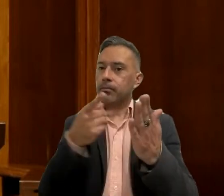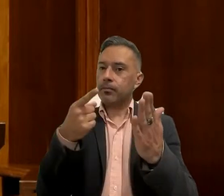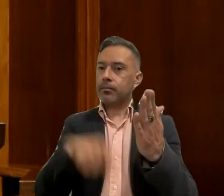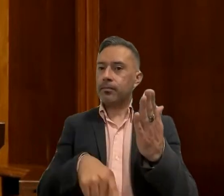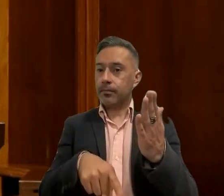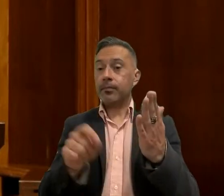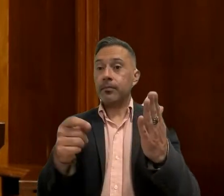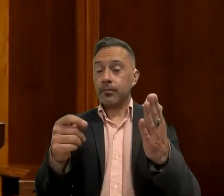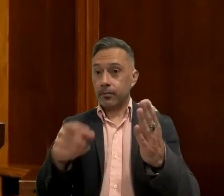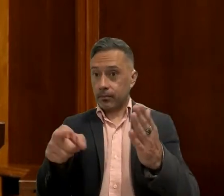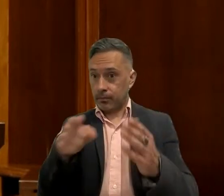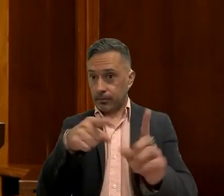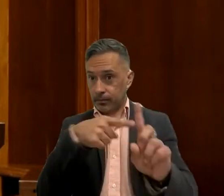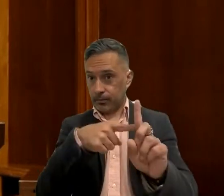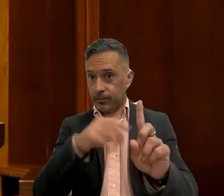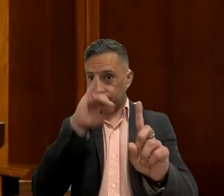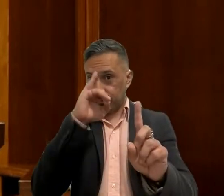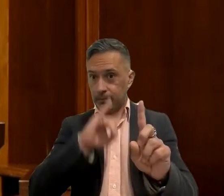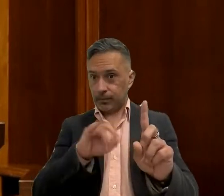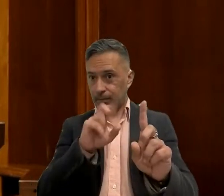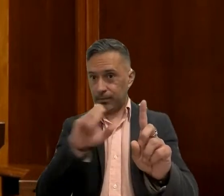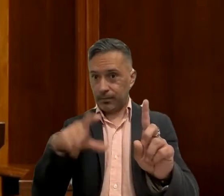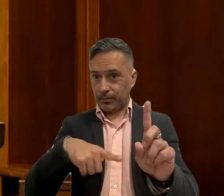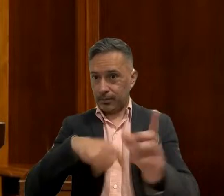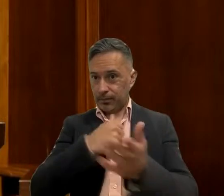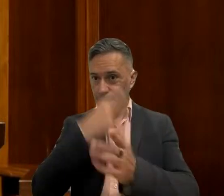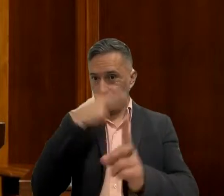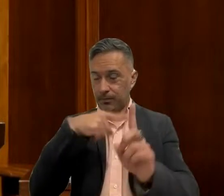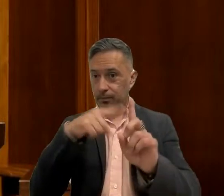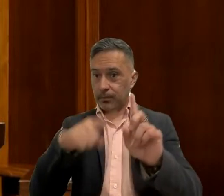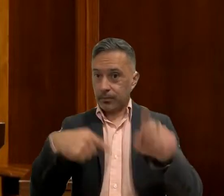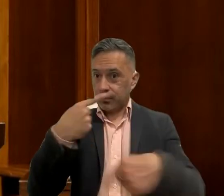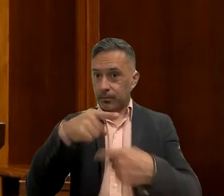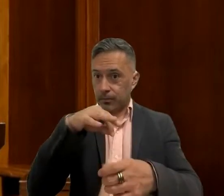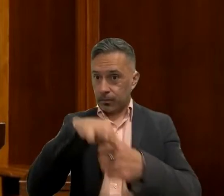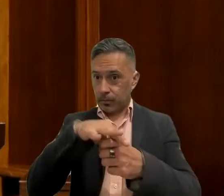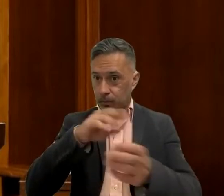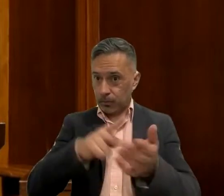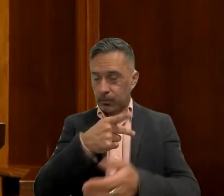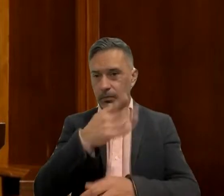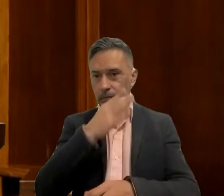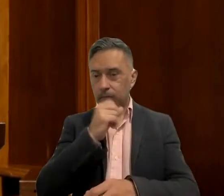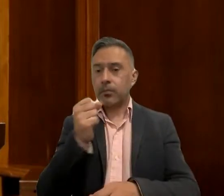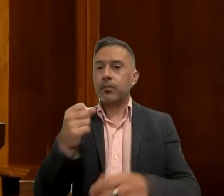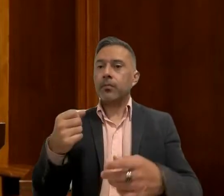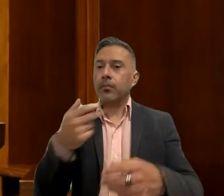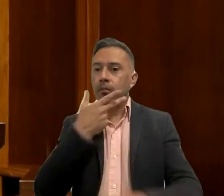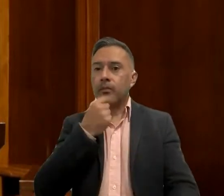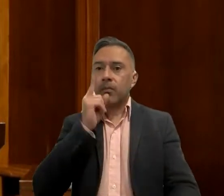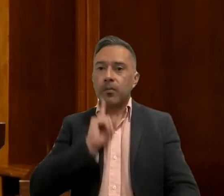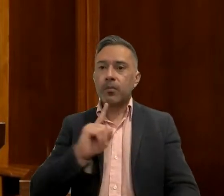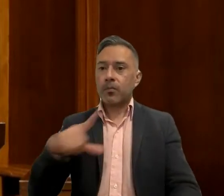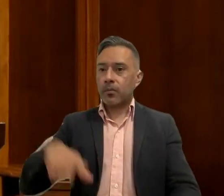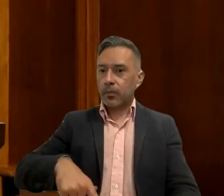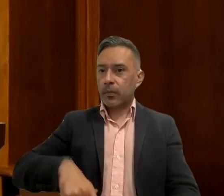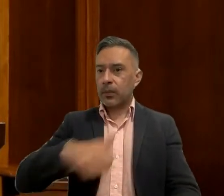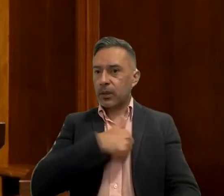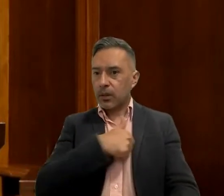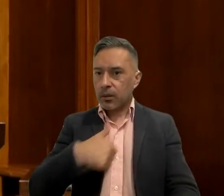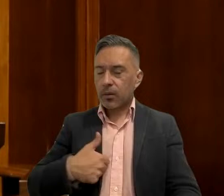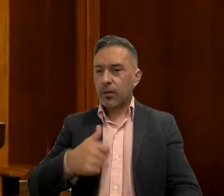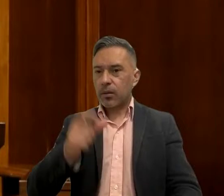de la reelección consecutiva para el mismo cargo de personas, alcaldes y concejales. Las